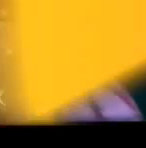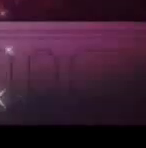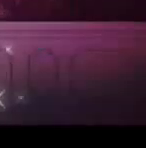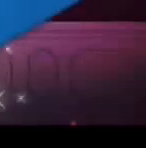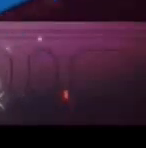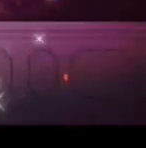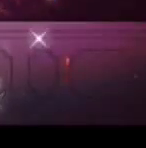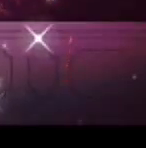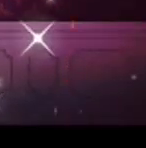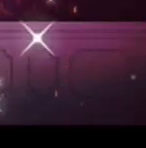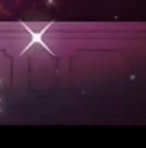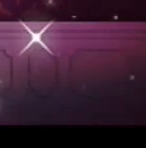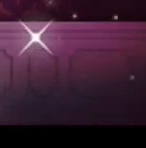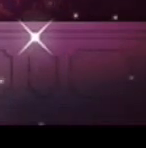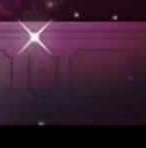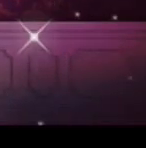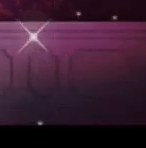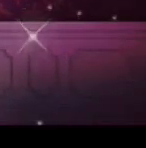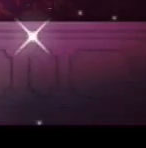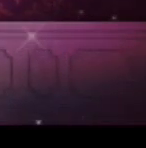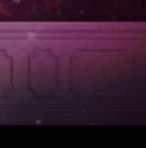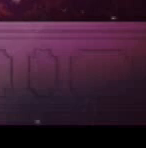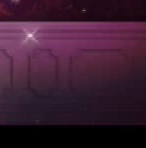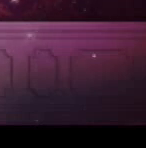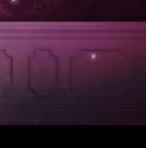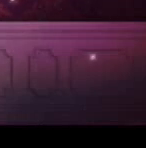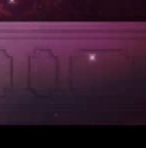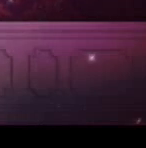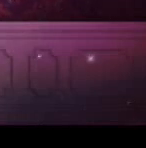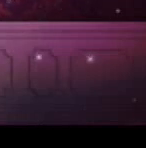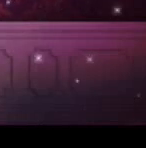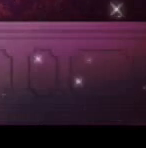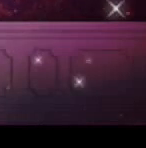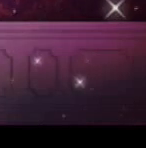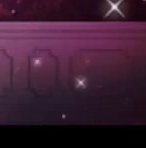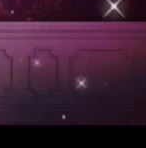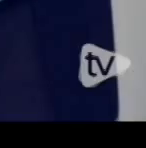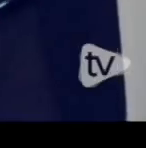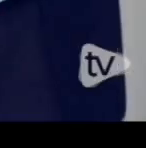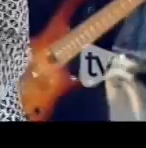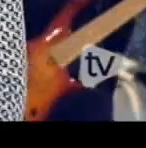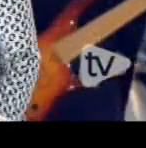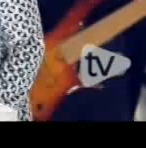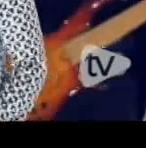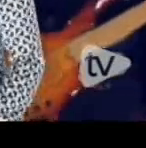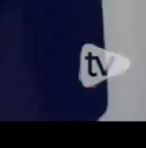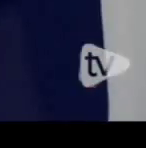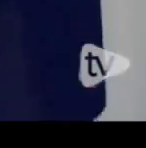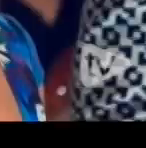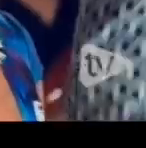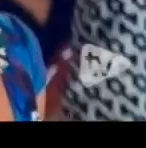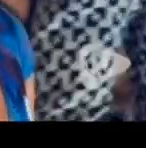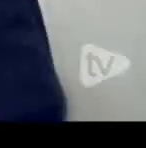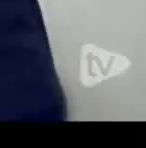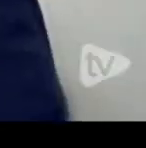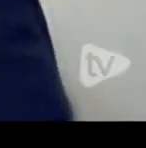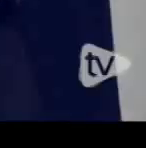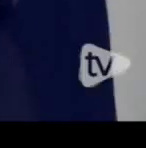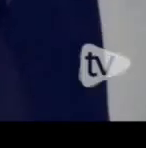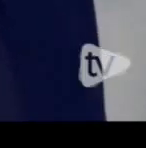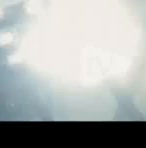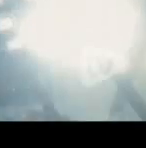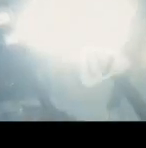por Ecuador TV. Prepárate para disfrutar de una